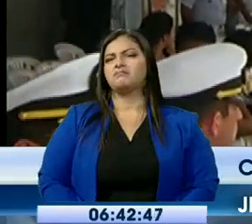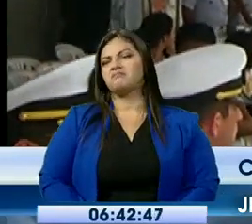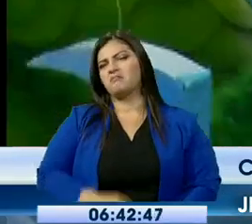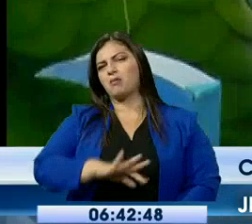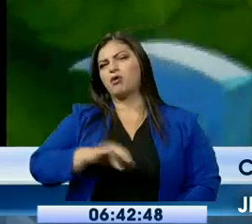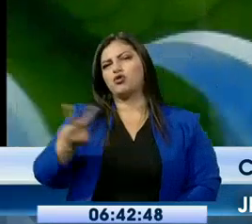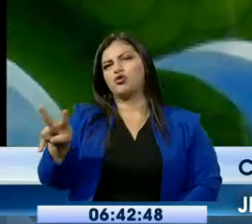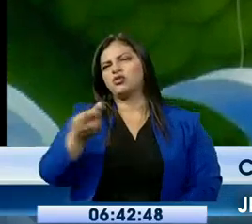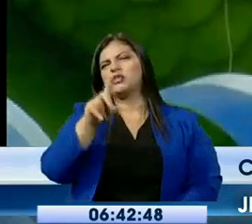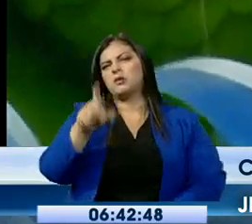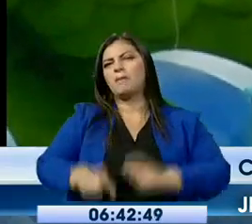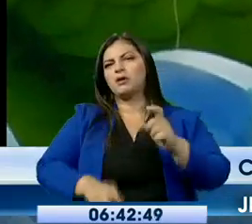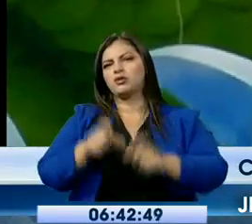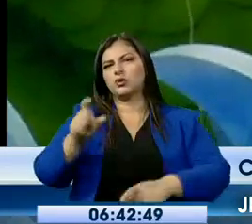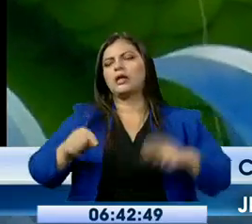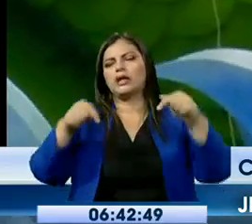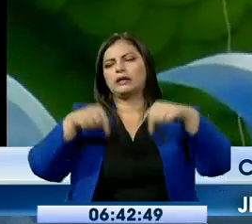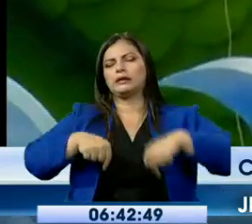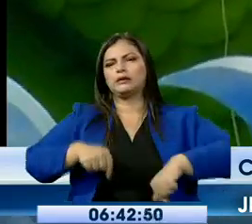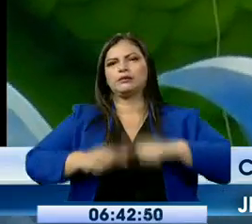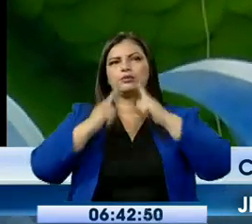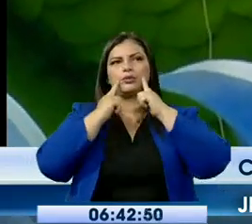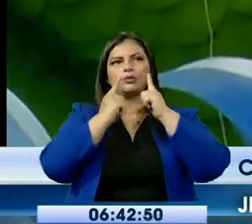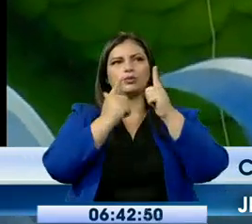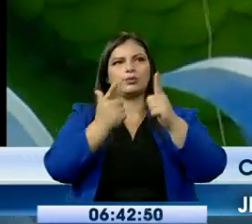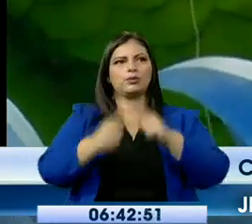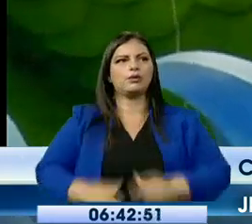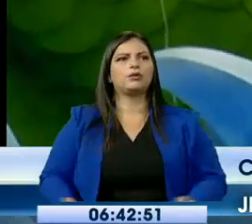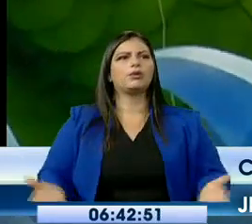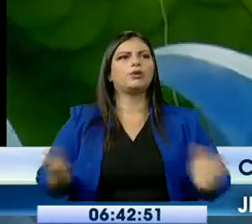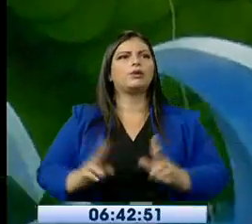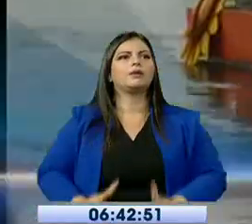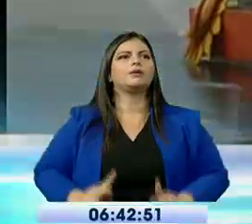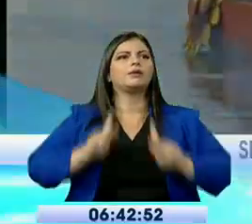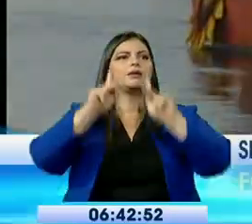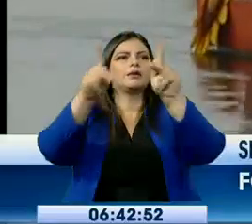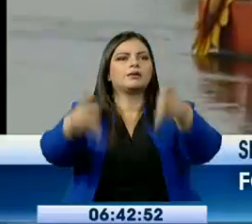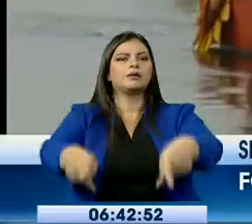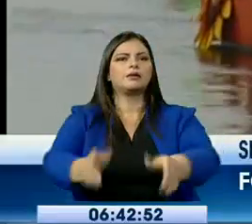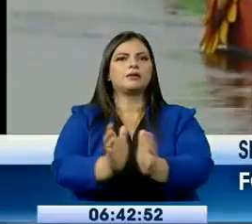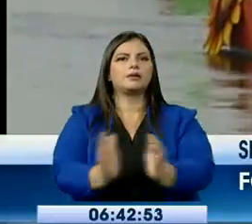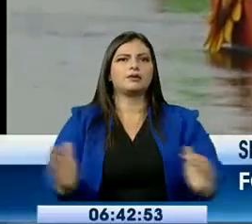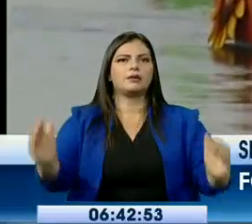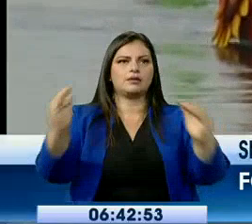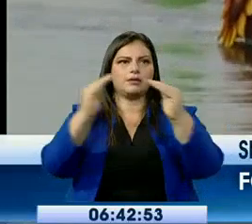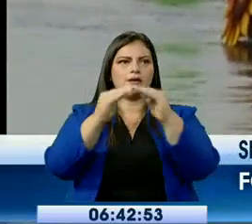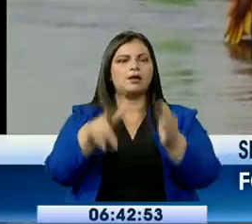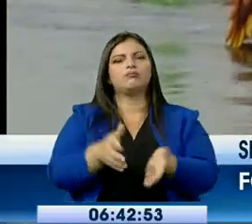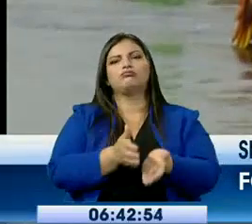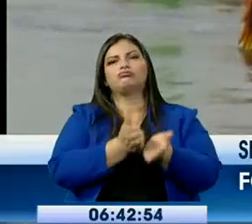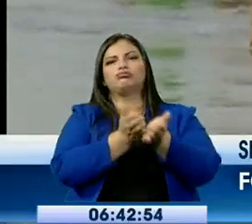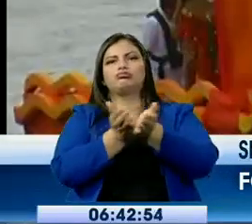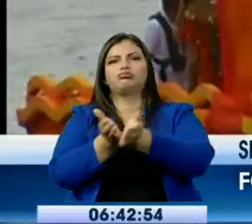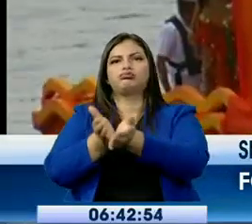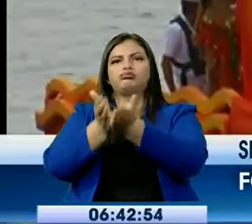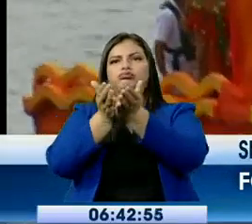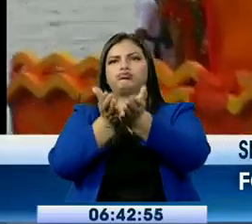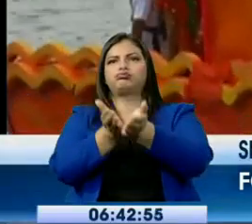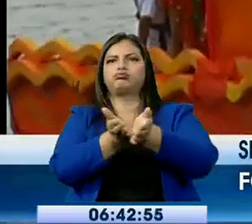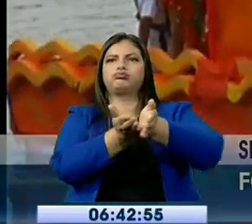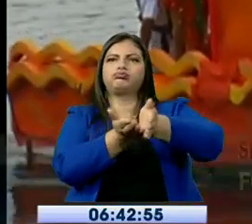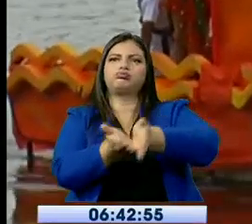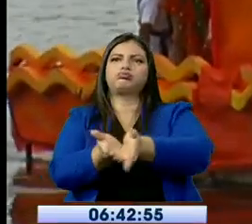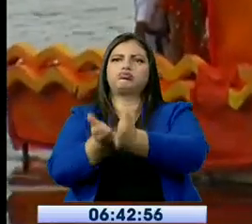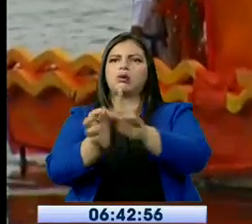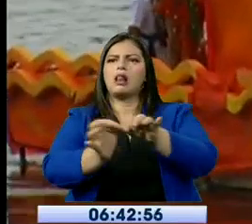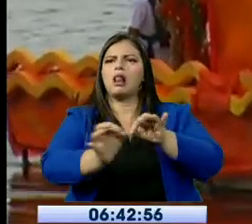personas. El desfile recorrió varias cooperativas de la Trinitaria por una distancia de al menos 4 kilómetros, informó